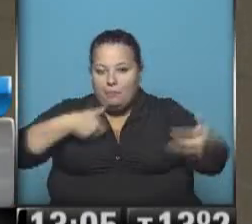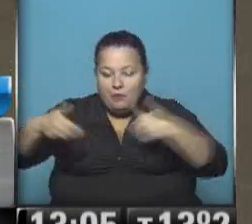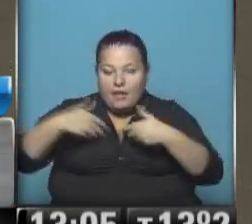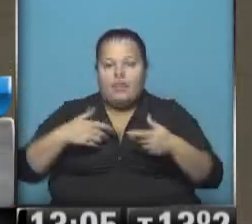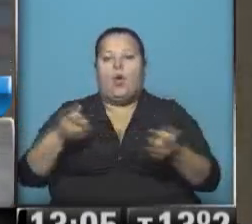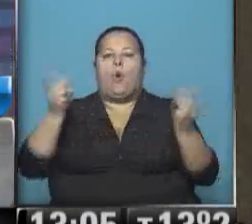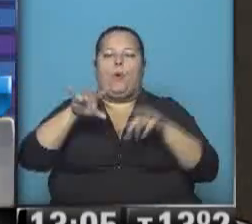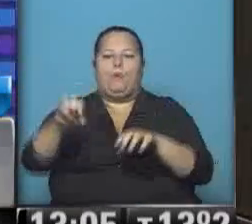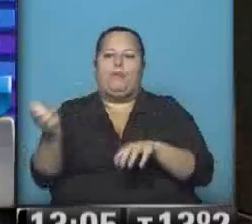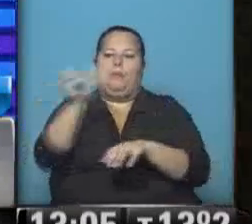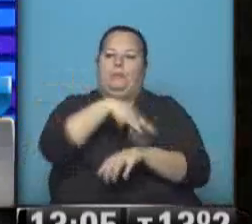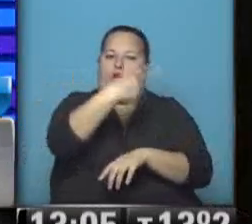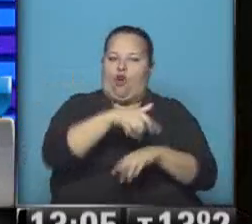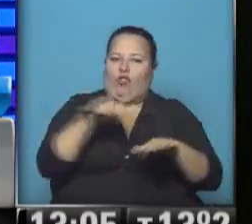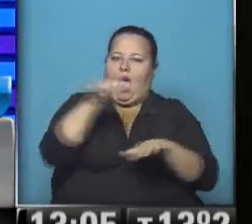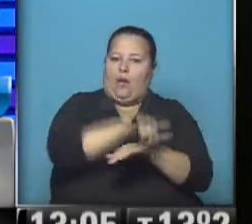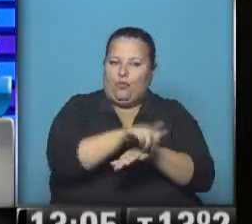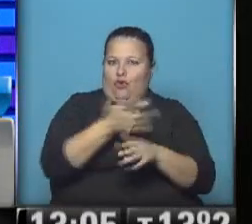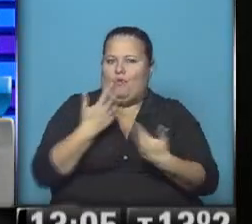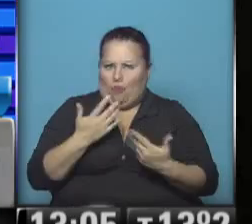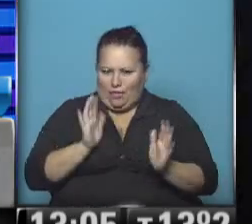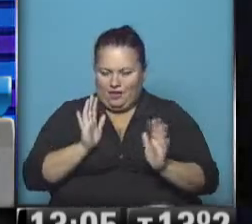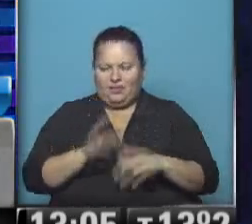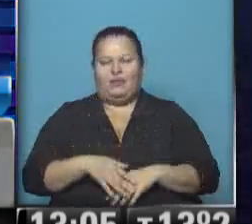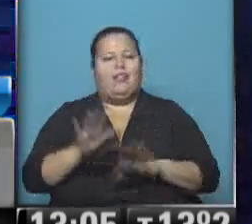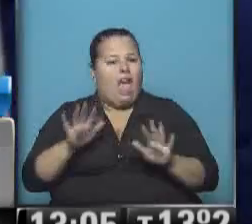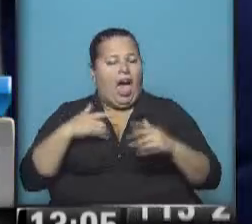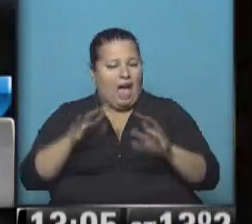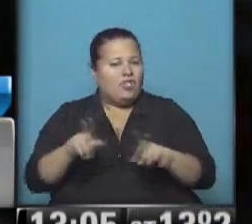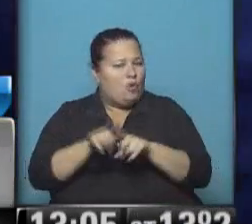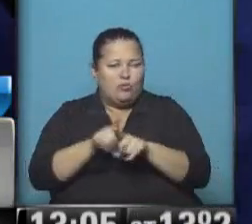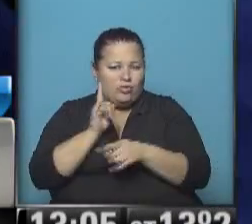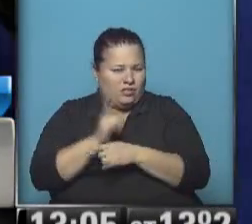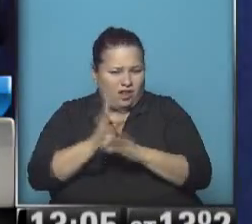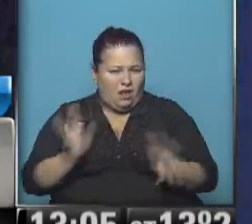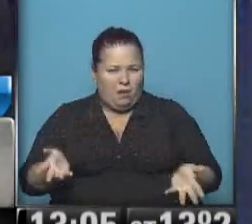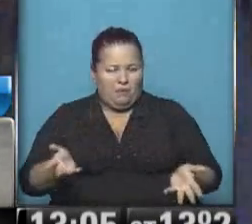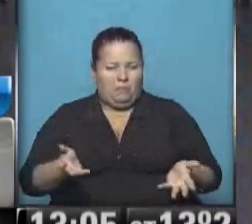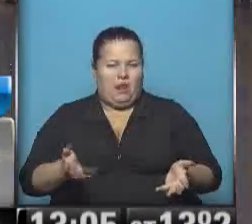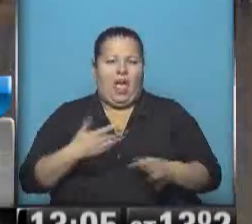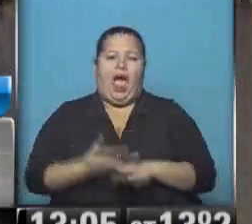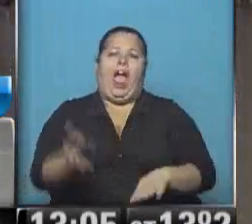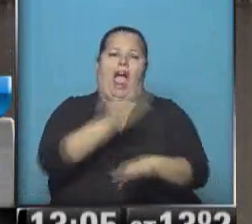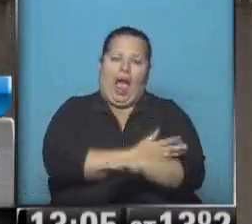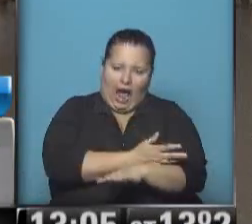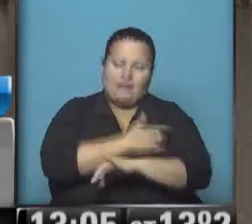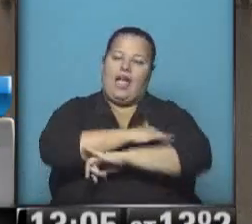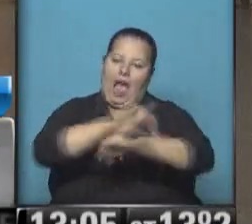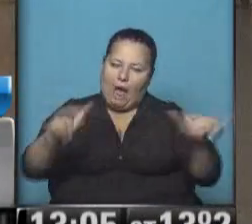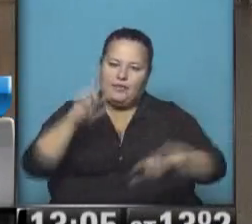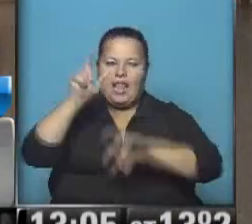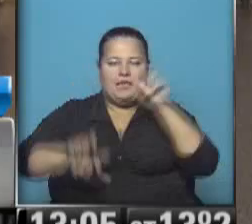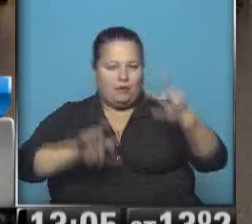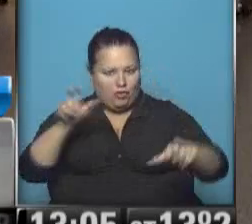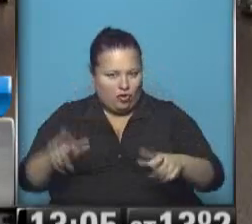reubiquen pasajeros y reacomoden la programación es lo que hicimos como hacemos habitualmente con anticipación avisándole a los